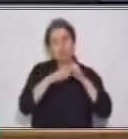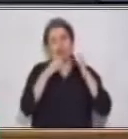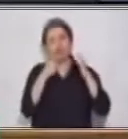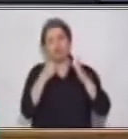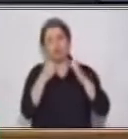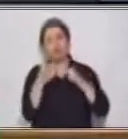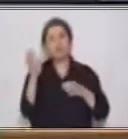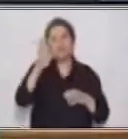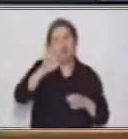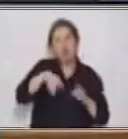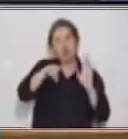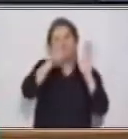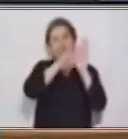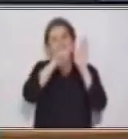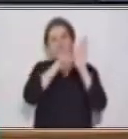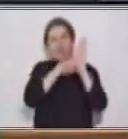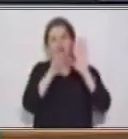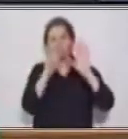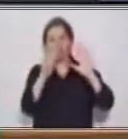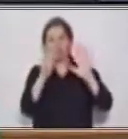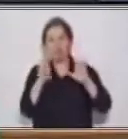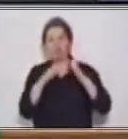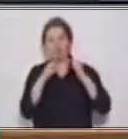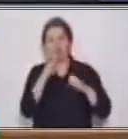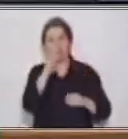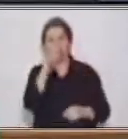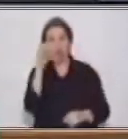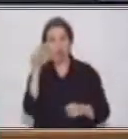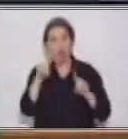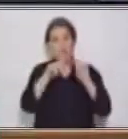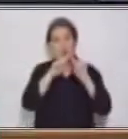8. 20 por 8. 160.